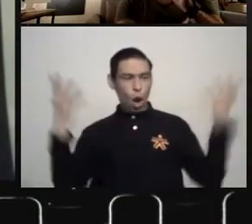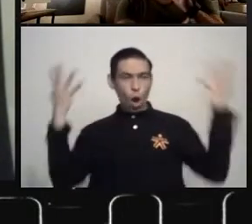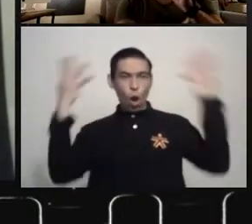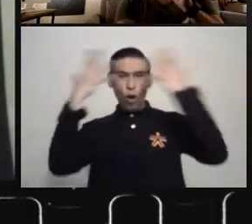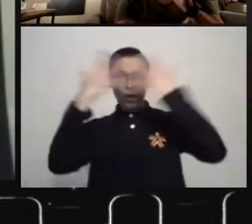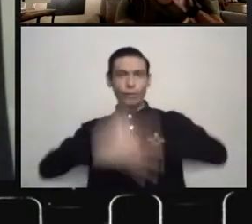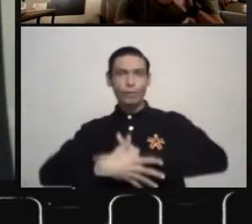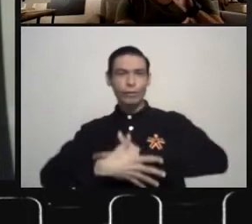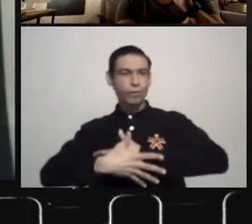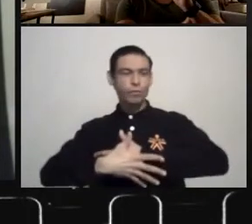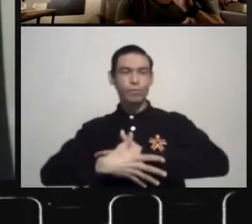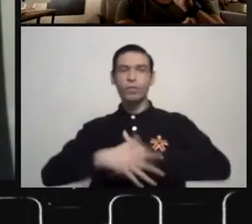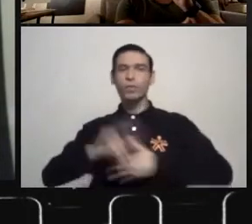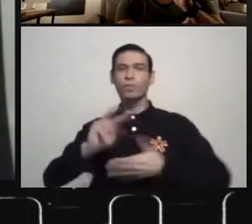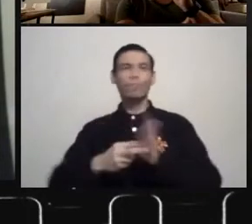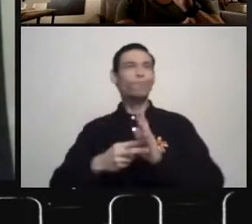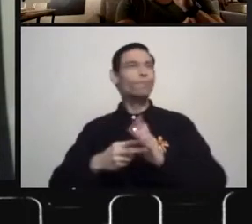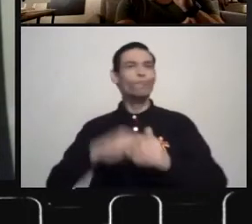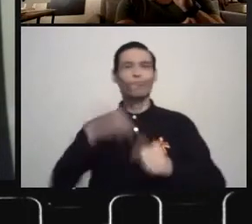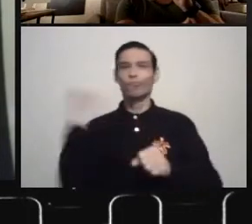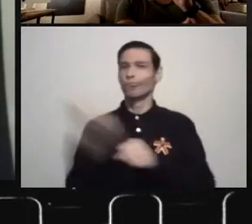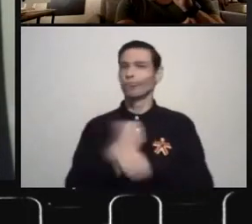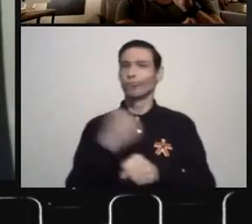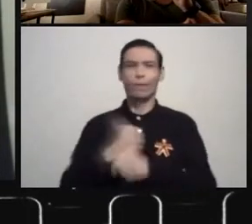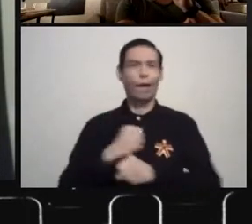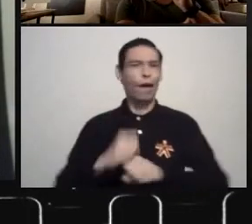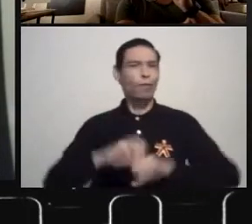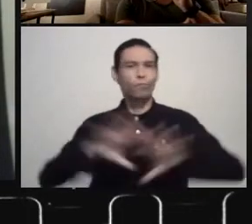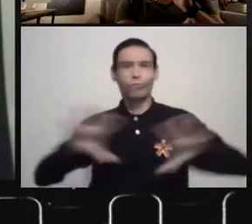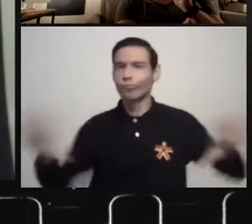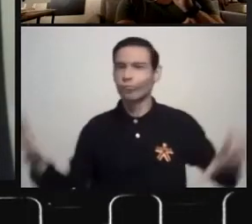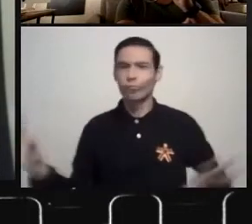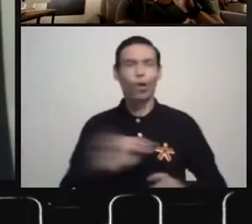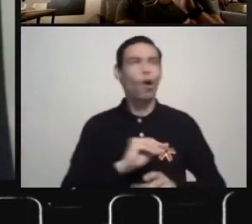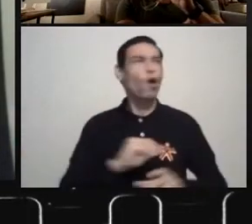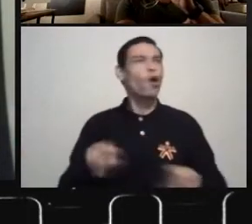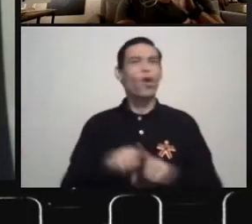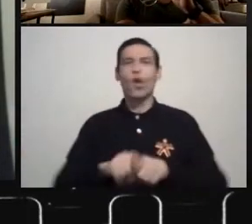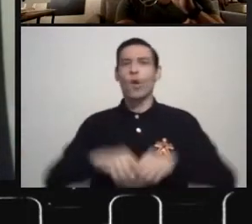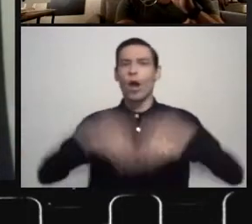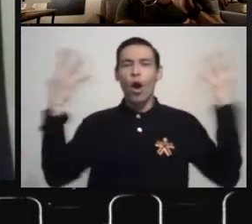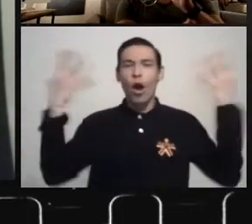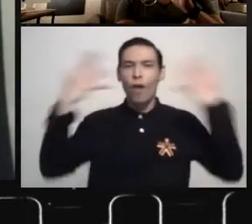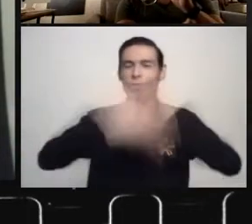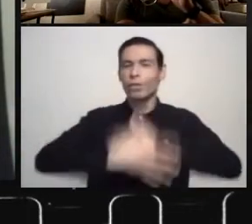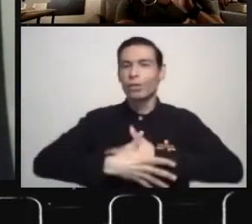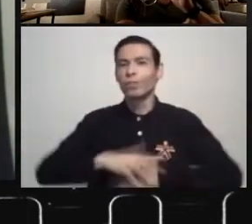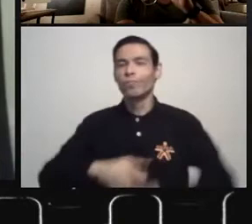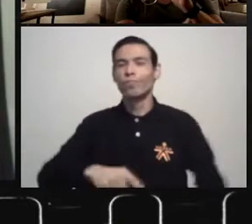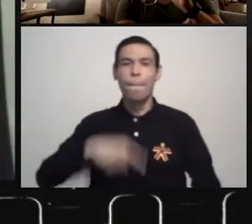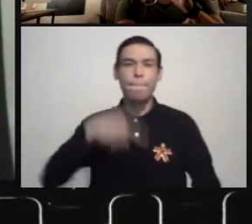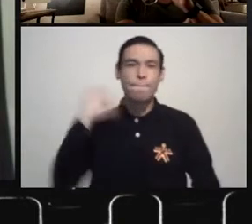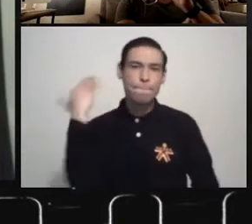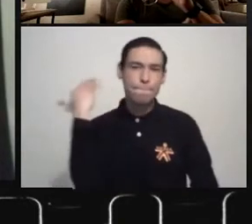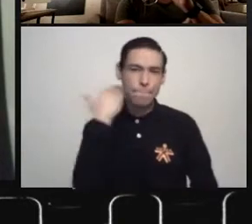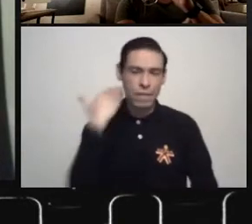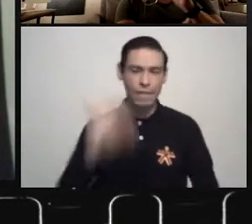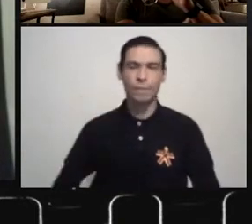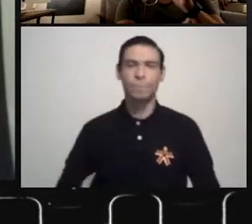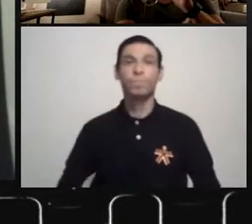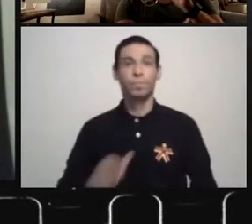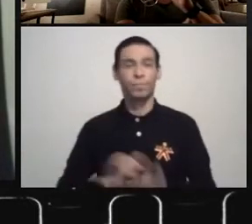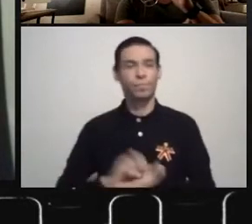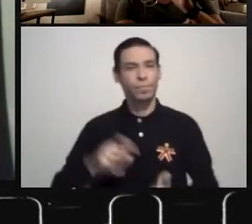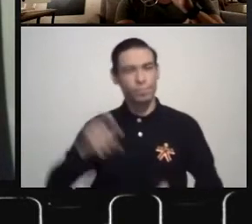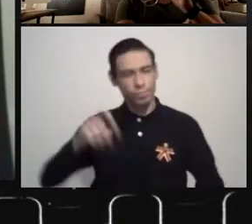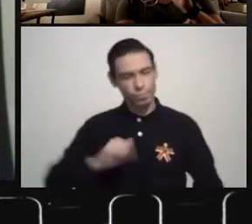ir, se puede perder todo el mundo también y se hunde el barco un poco. Entonces creo que el director tiene que ser muy